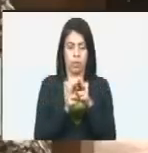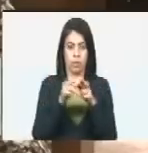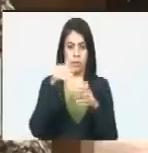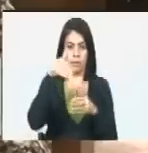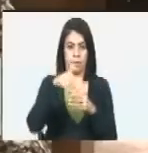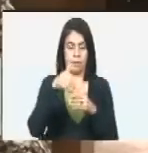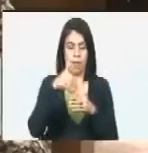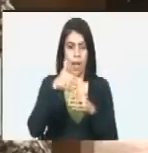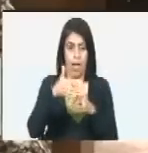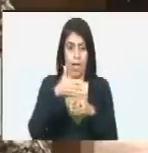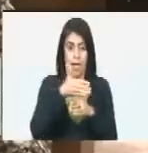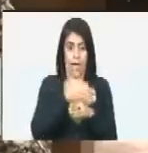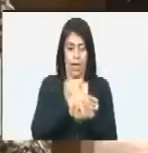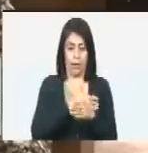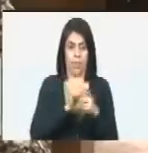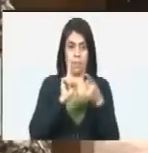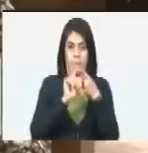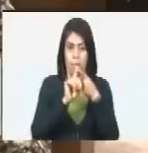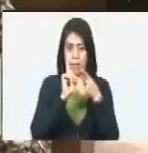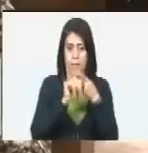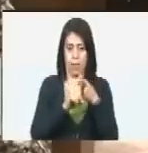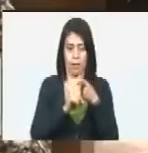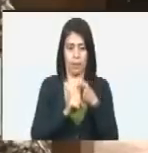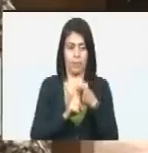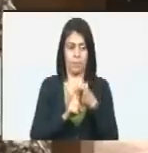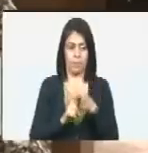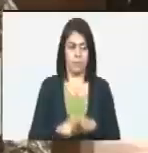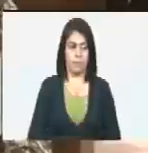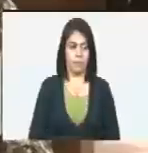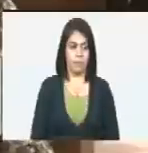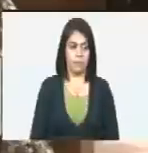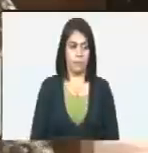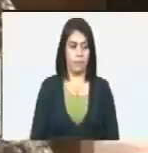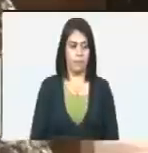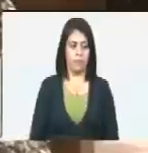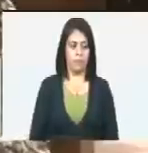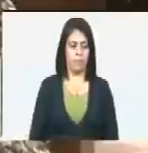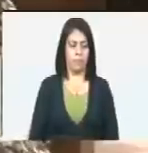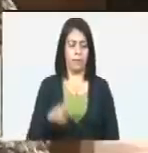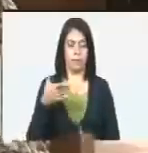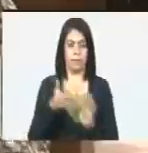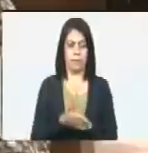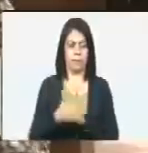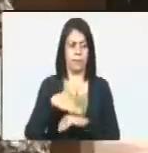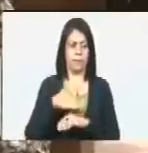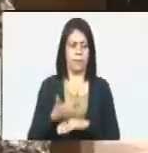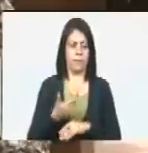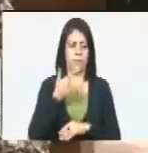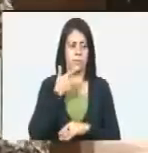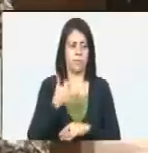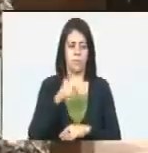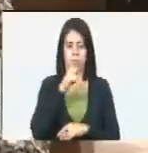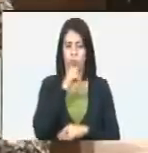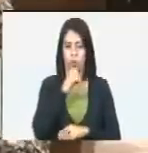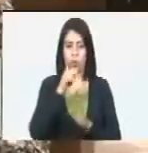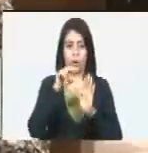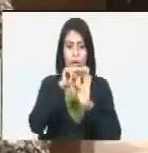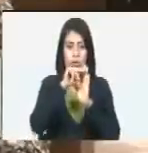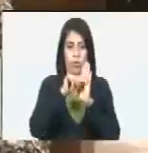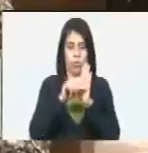preliminares? La primera, la que acabo de señalar, es decir, si no hay una